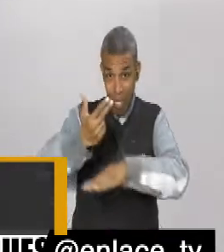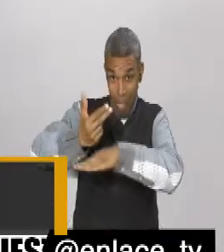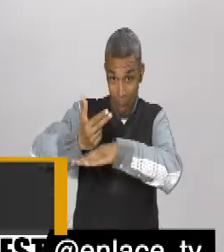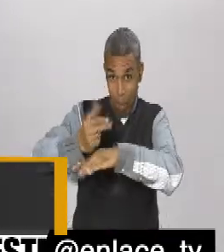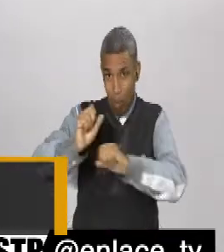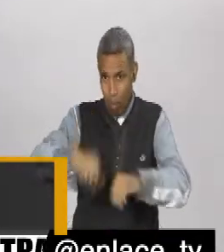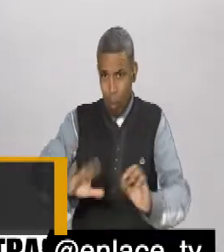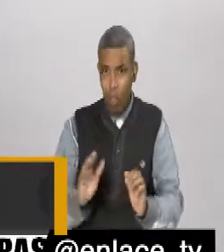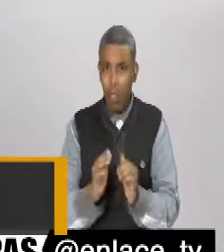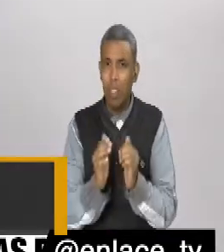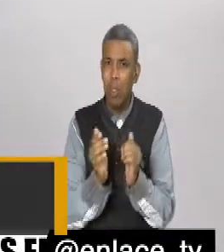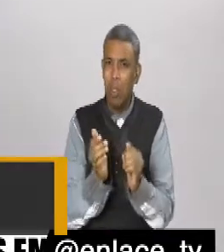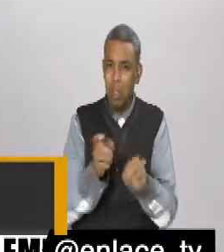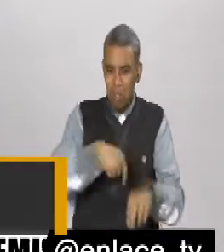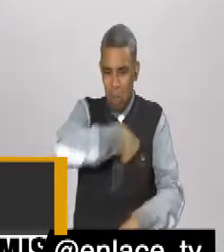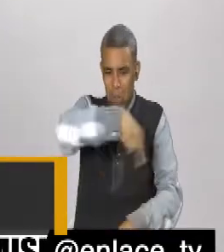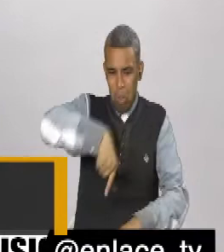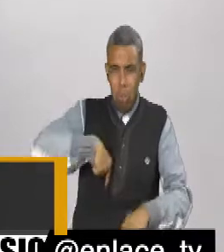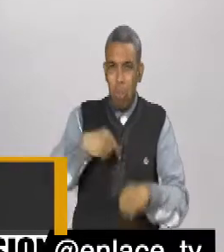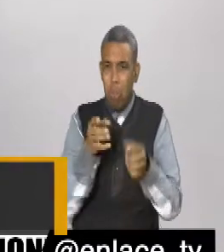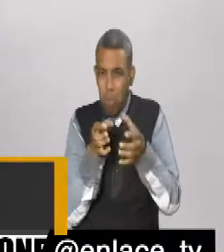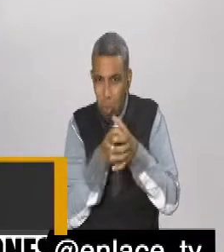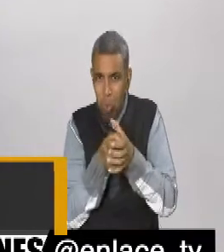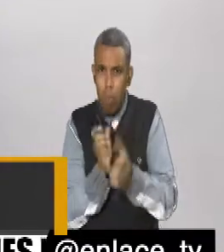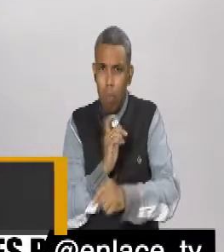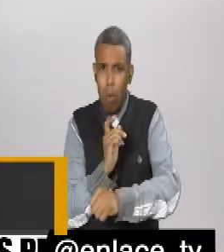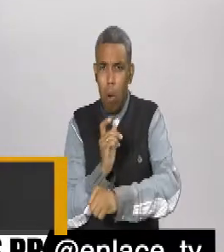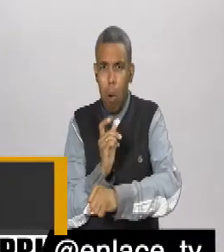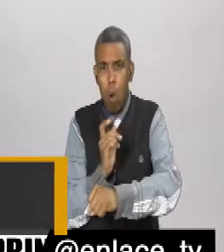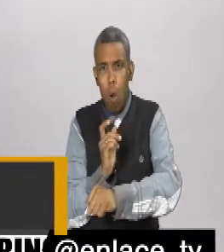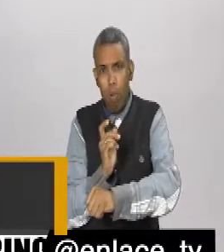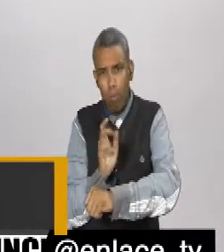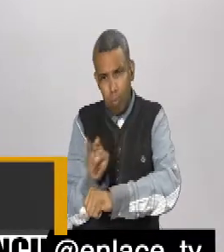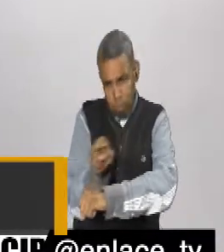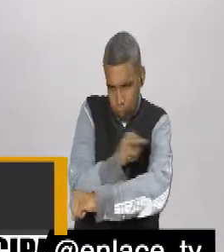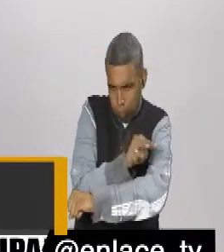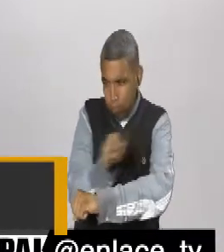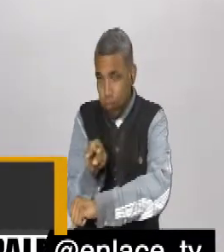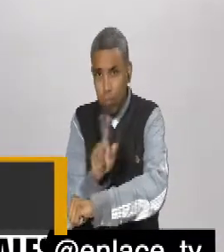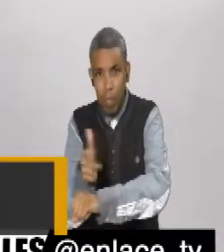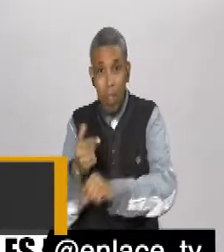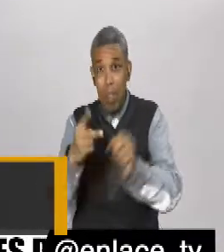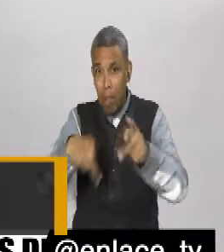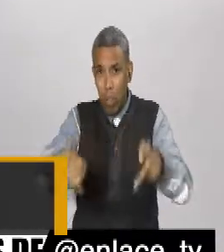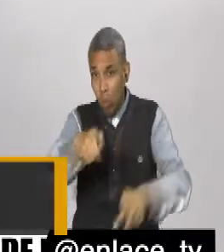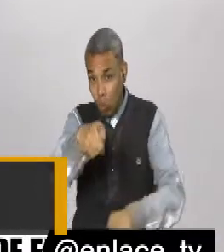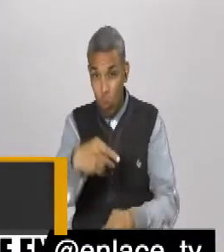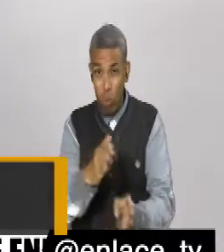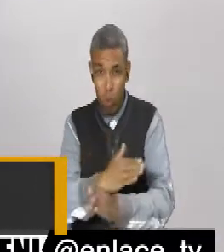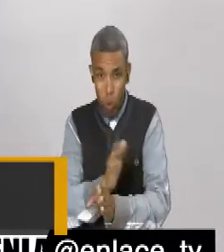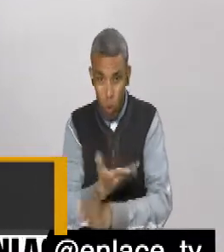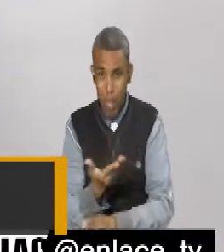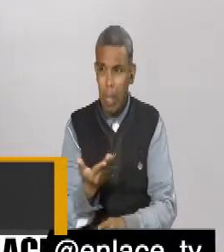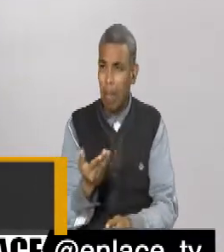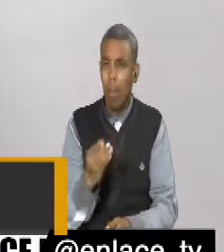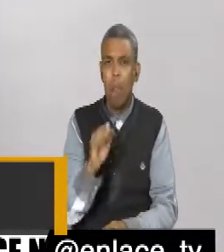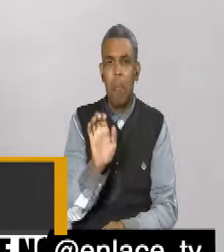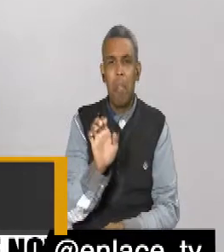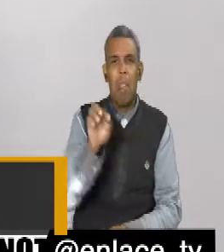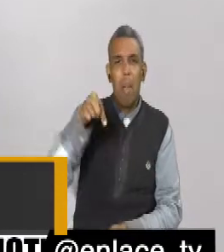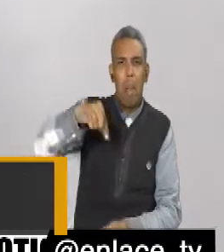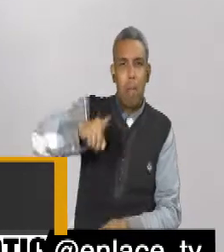están dedicados a recepcionar todas las denuncias que los usuarios de servicios de salud tengan. Este tipo de denuncias le vamos a hacer un